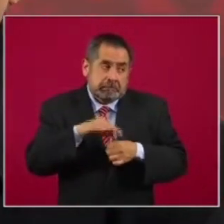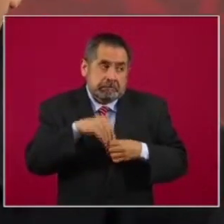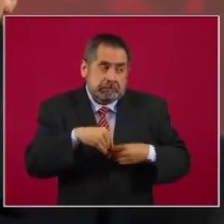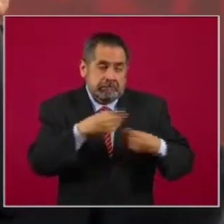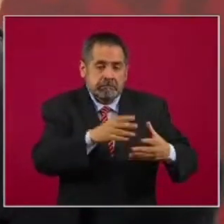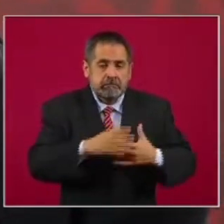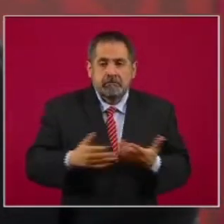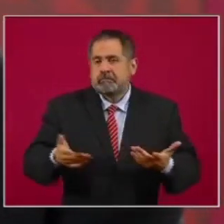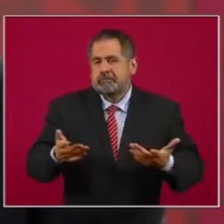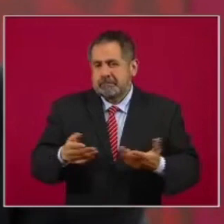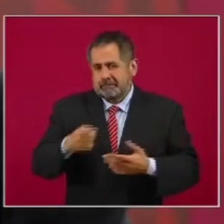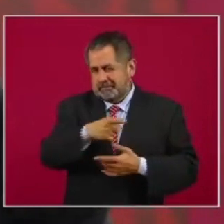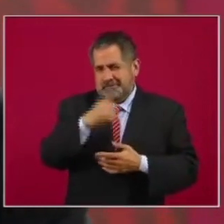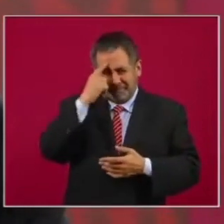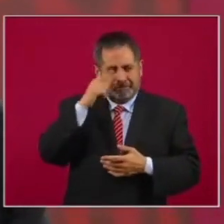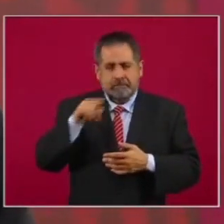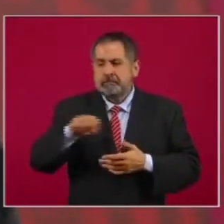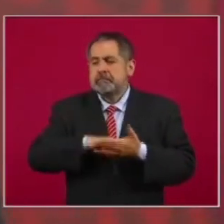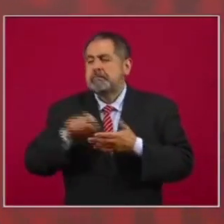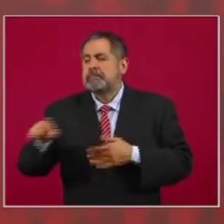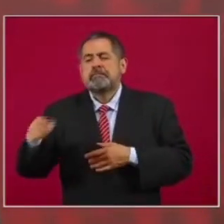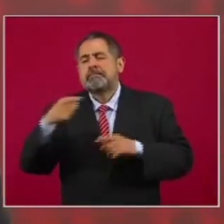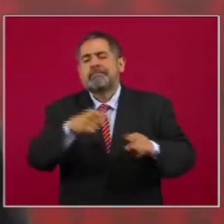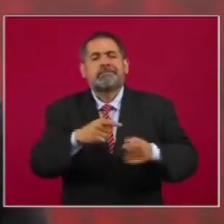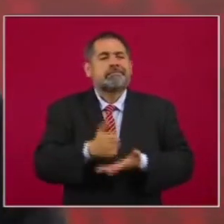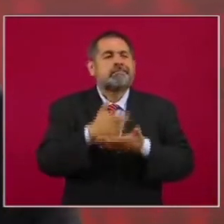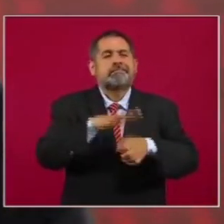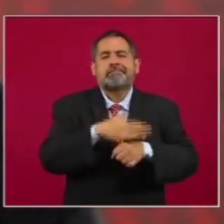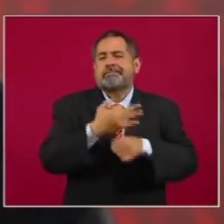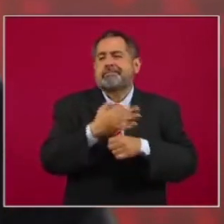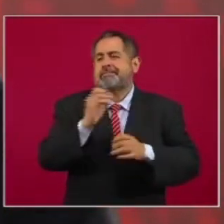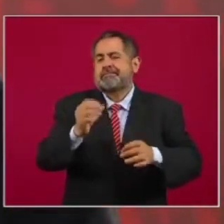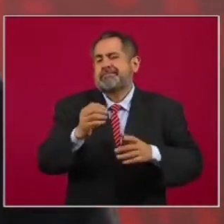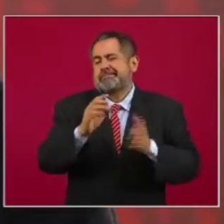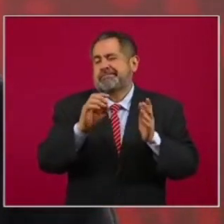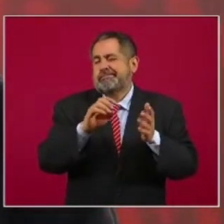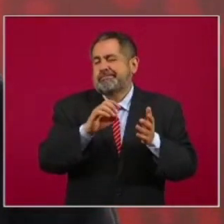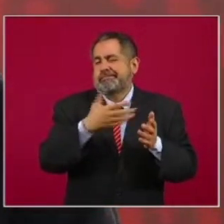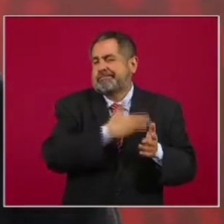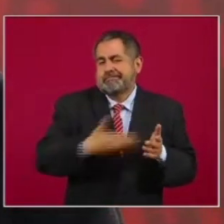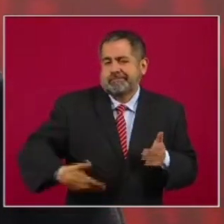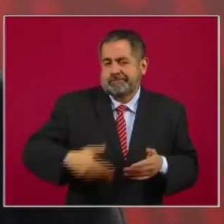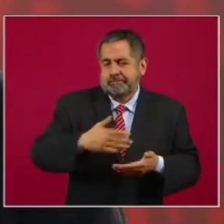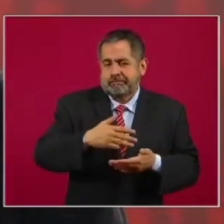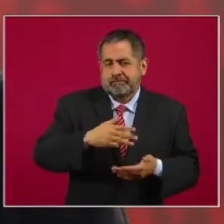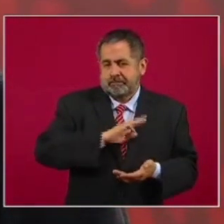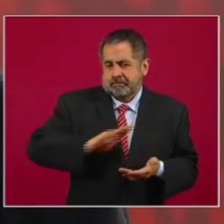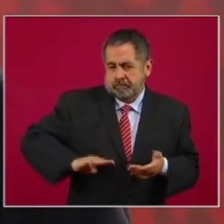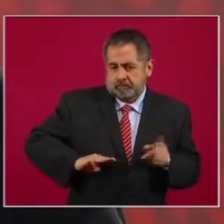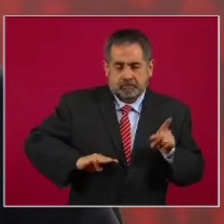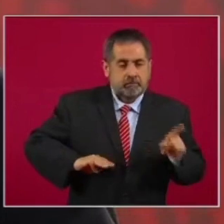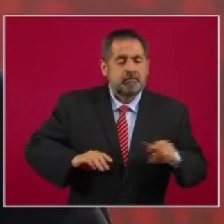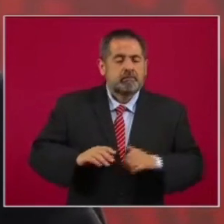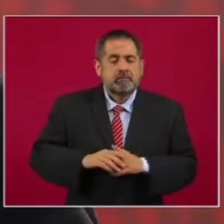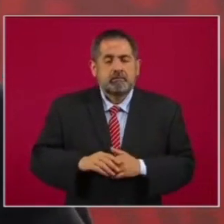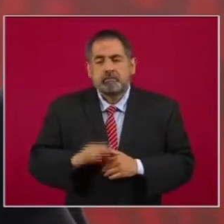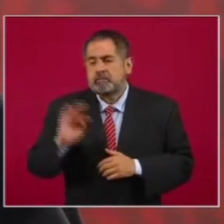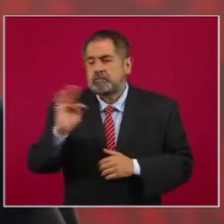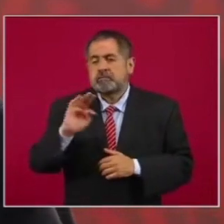al ayuntamiento, si se trataba de una presidencia municipal, a